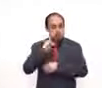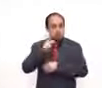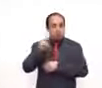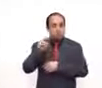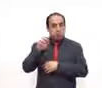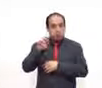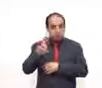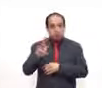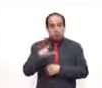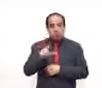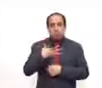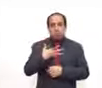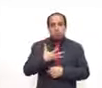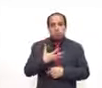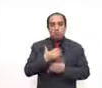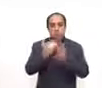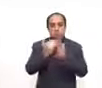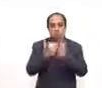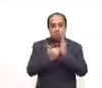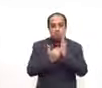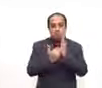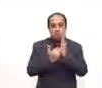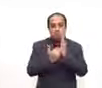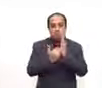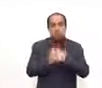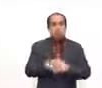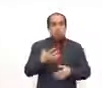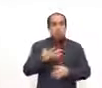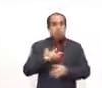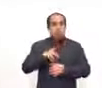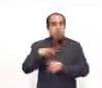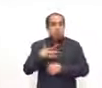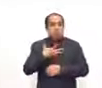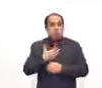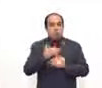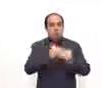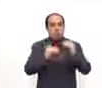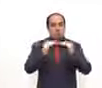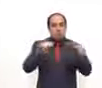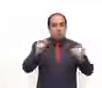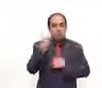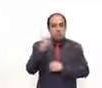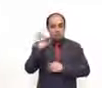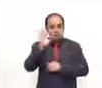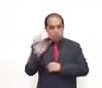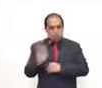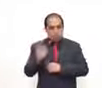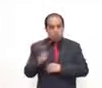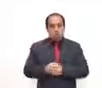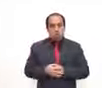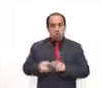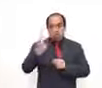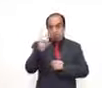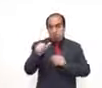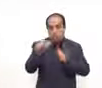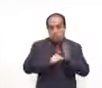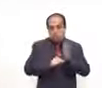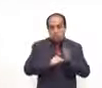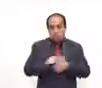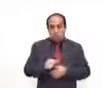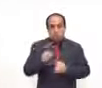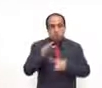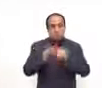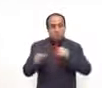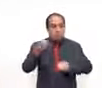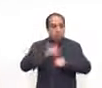también una caída continua después de estar estables en 25% básicamente un mes. En los últimos 15 días hemos visto una caída del 25%